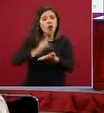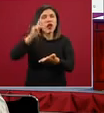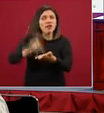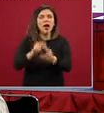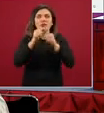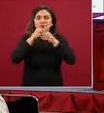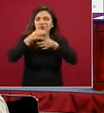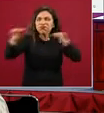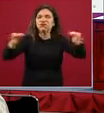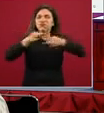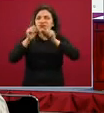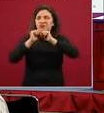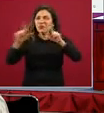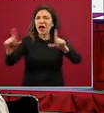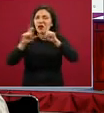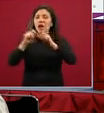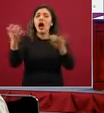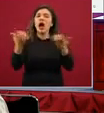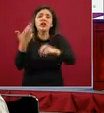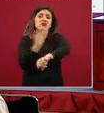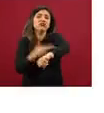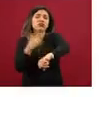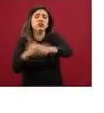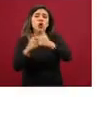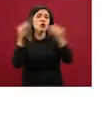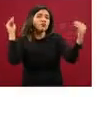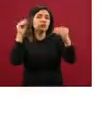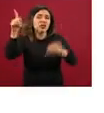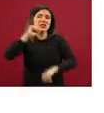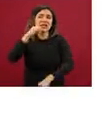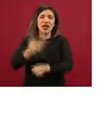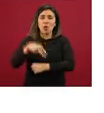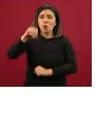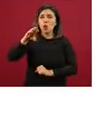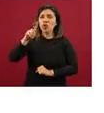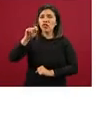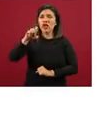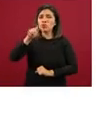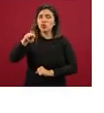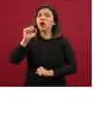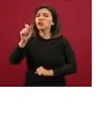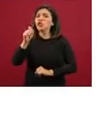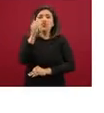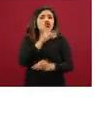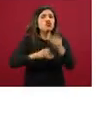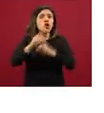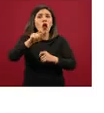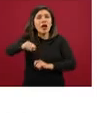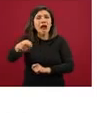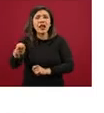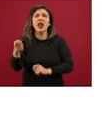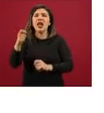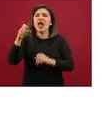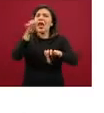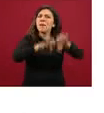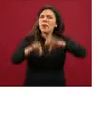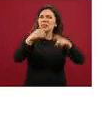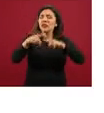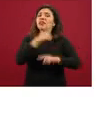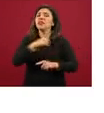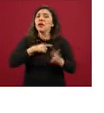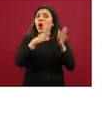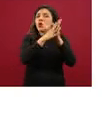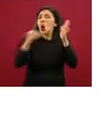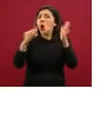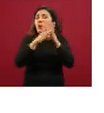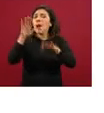logró con la gestoría del secretario Moctezuma, que tuviéramos todas las cableras en el país replicando, nuevamente se va a hacer